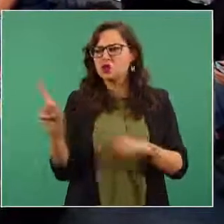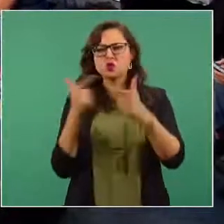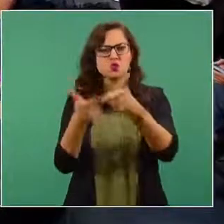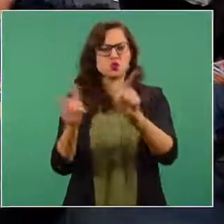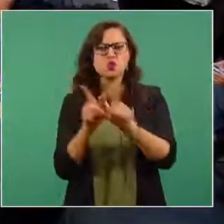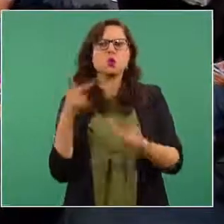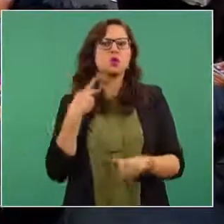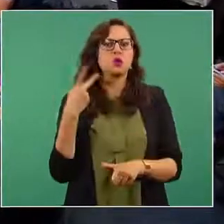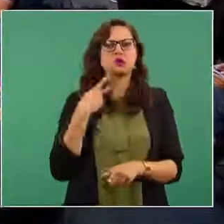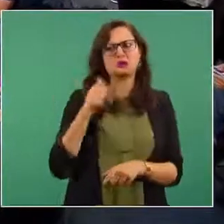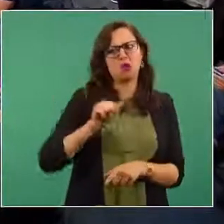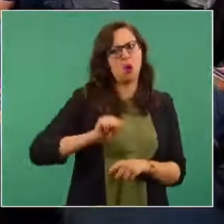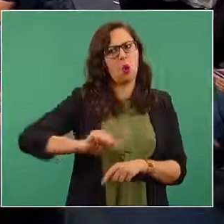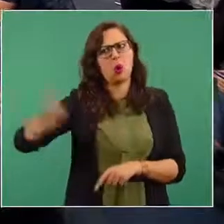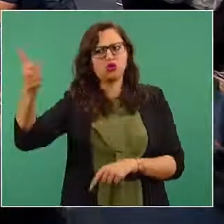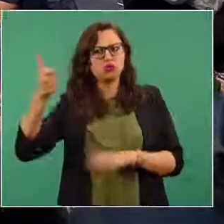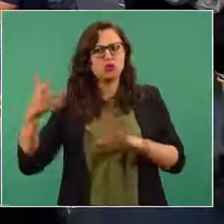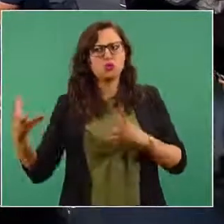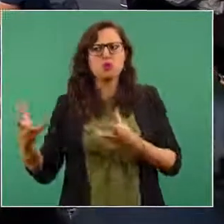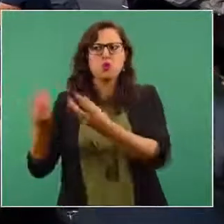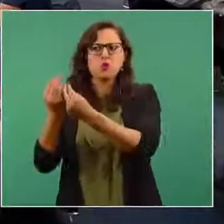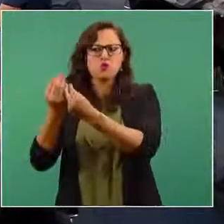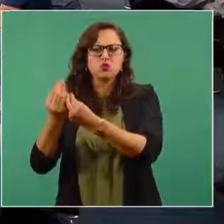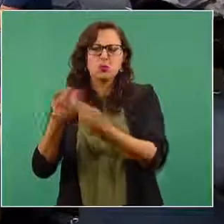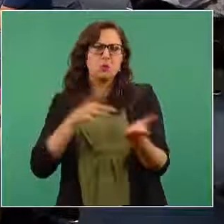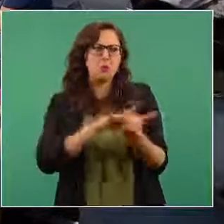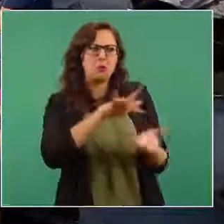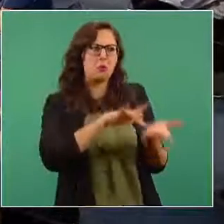gente respeta,